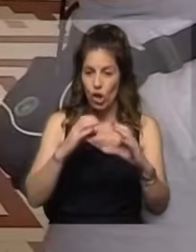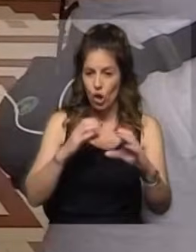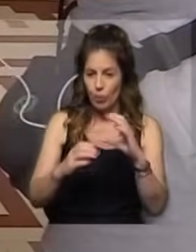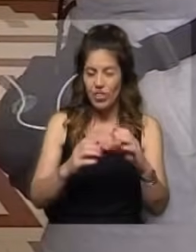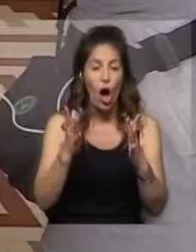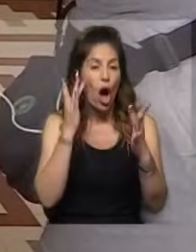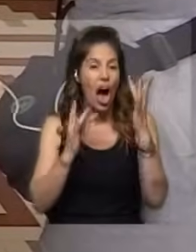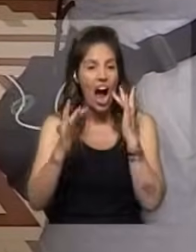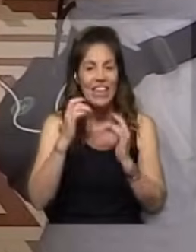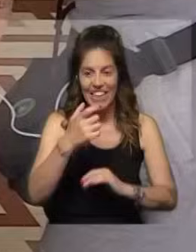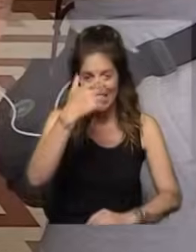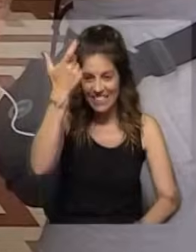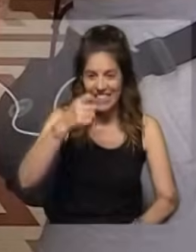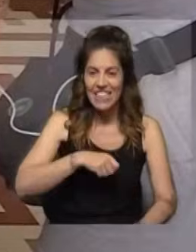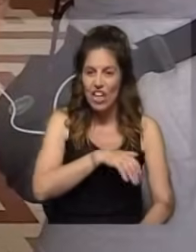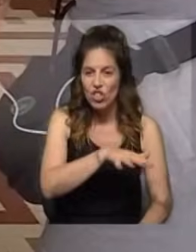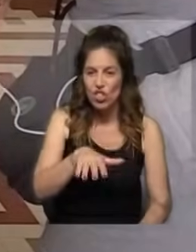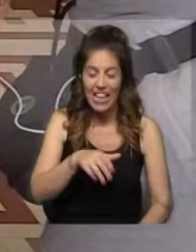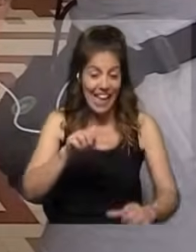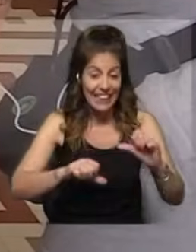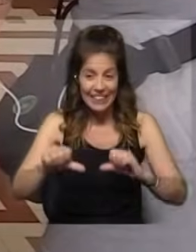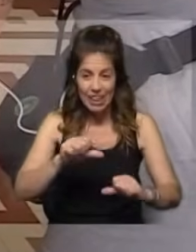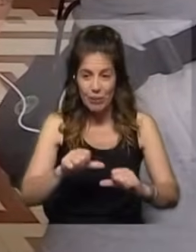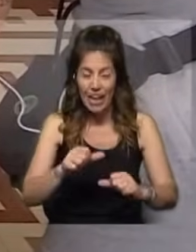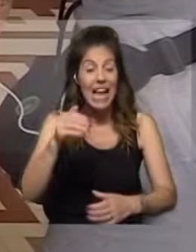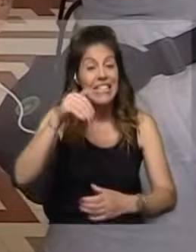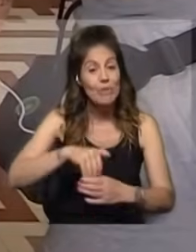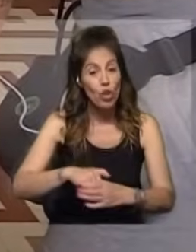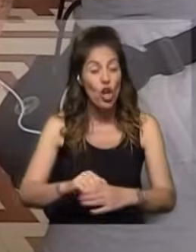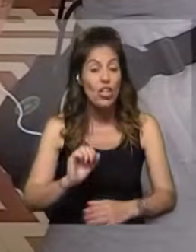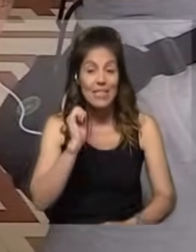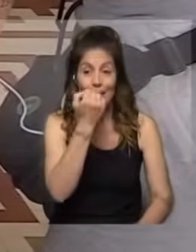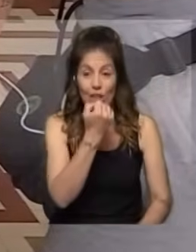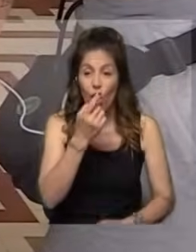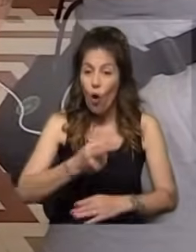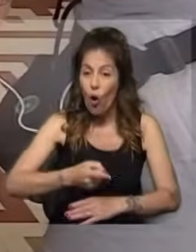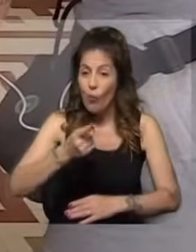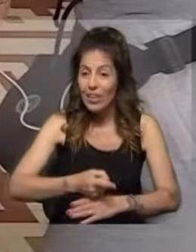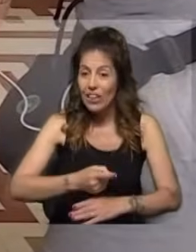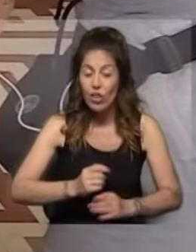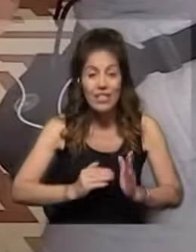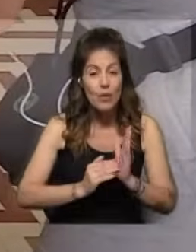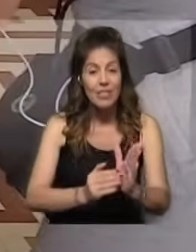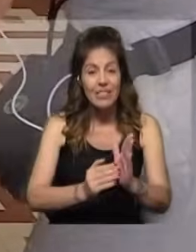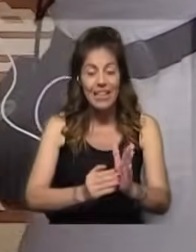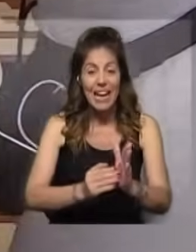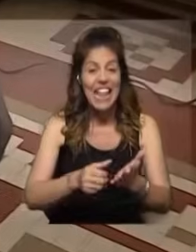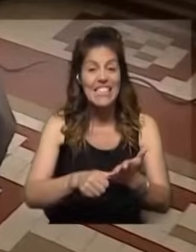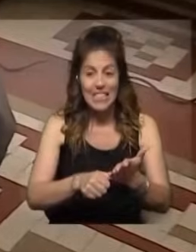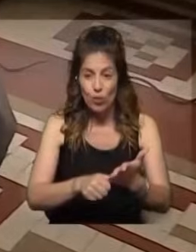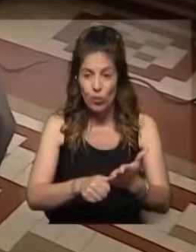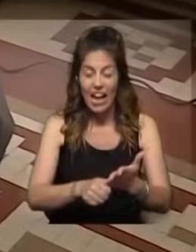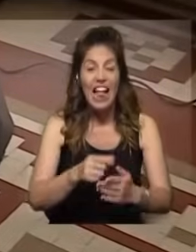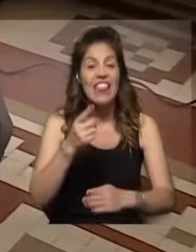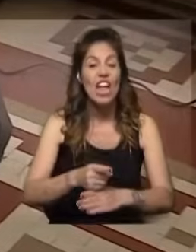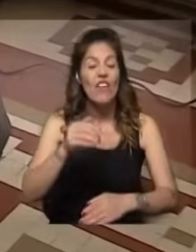artes de ciencias sociales y de química el voto es secreto y obligatorio y para ejercerlo se requiere presentar la cédula de identidad deben